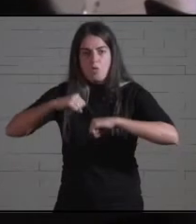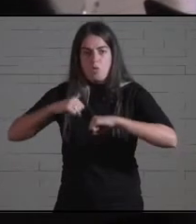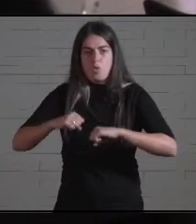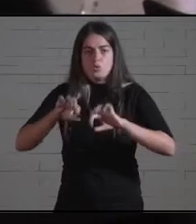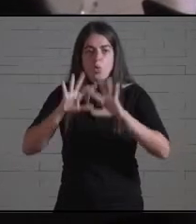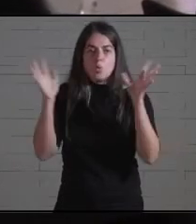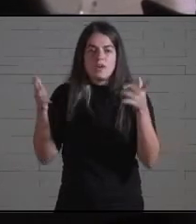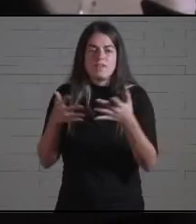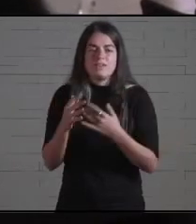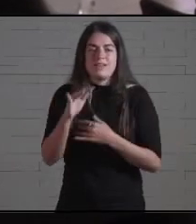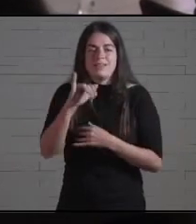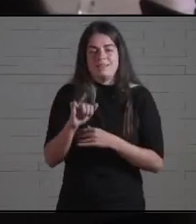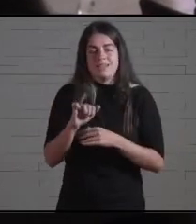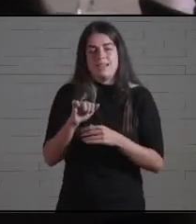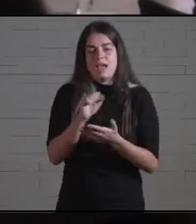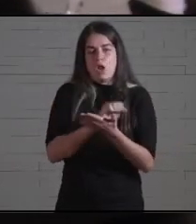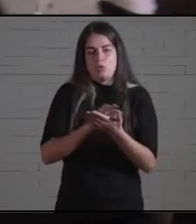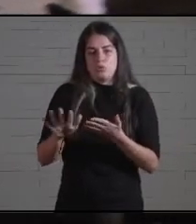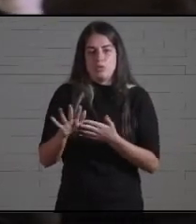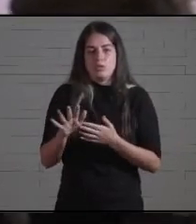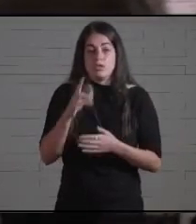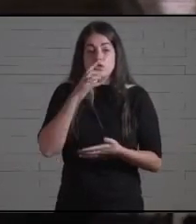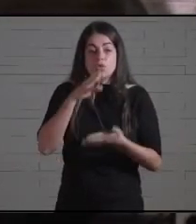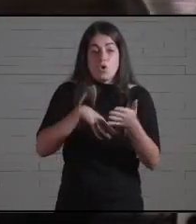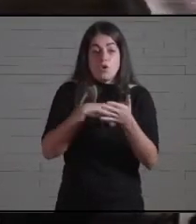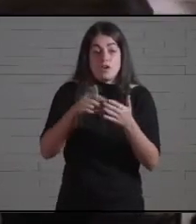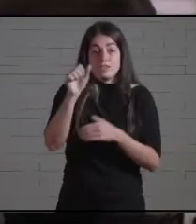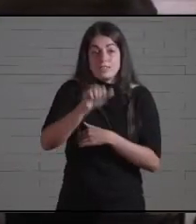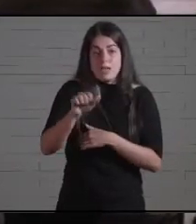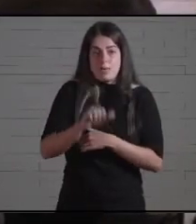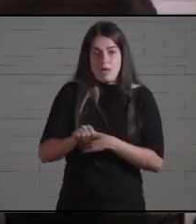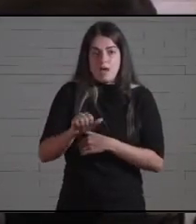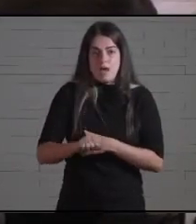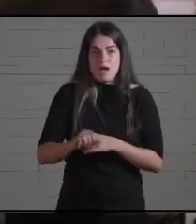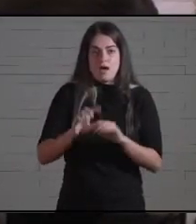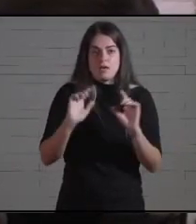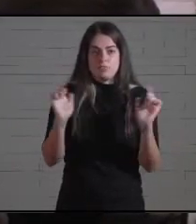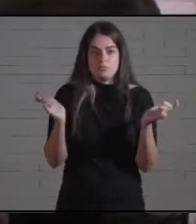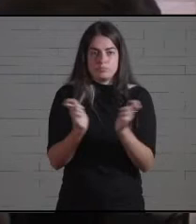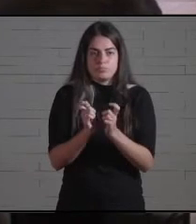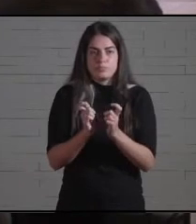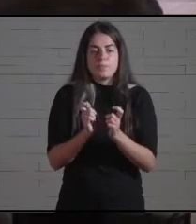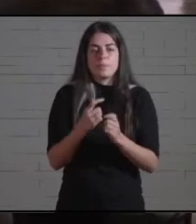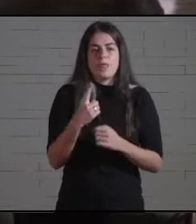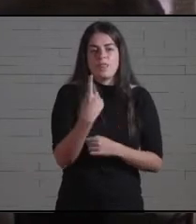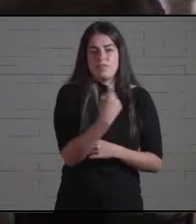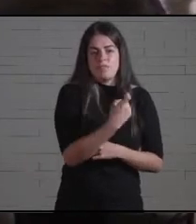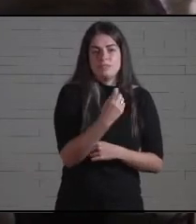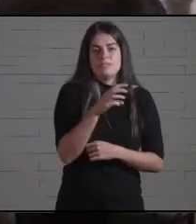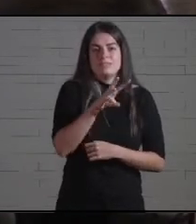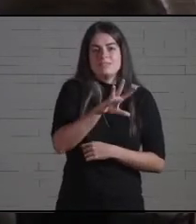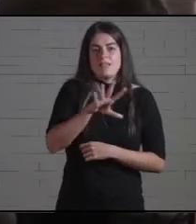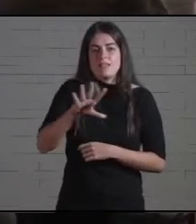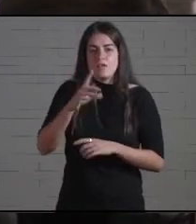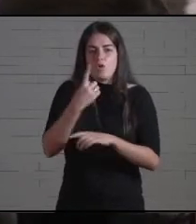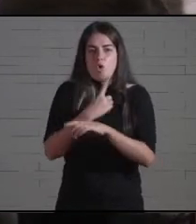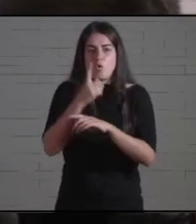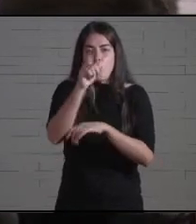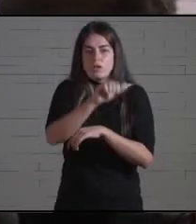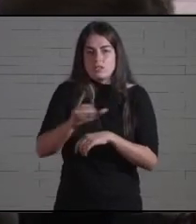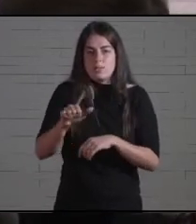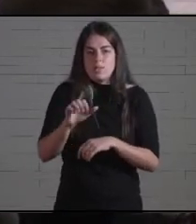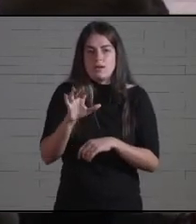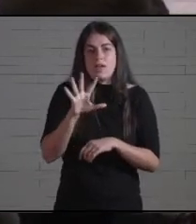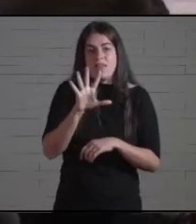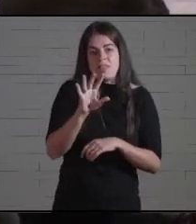gratuitos y que el horario semanal se vaya reduciendo a 35 horas a la semana y